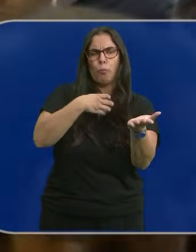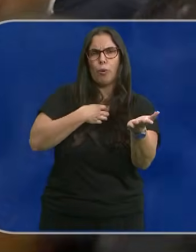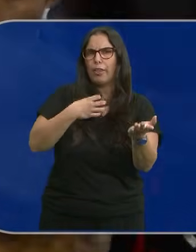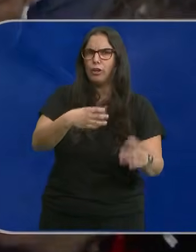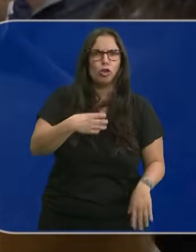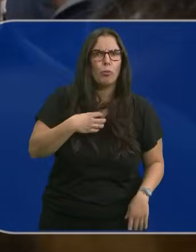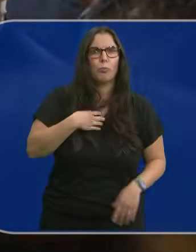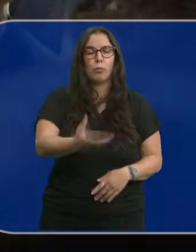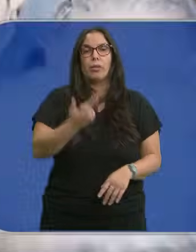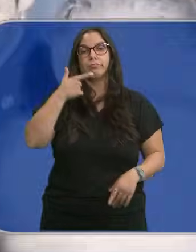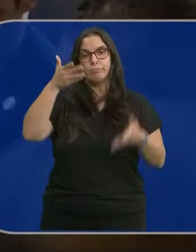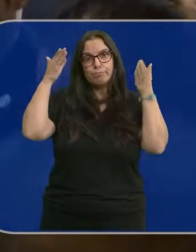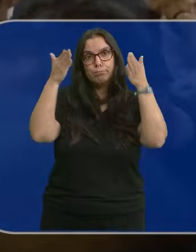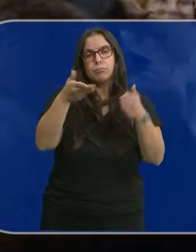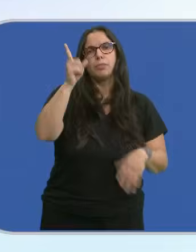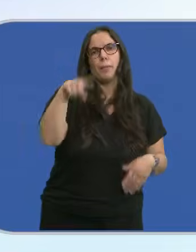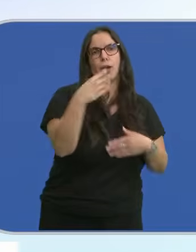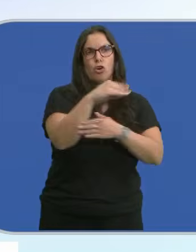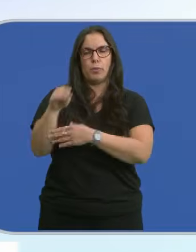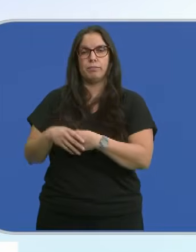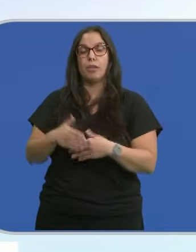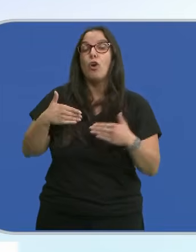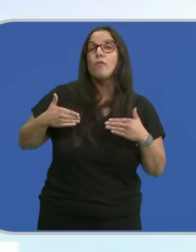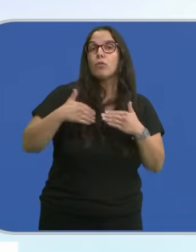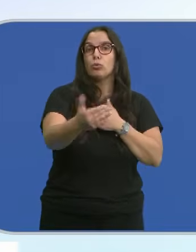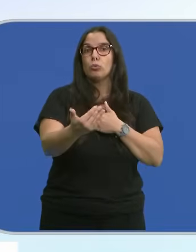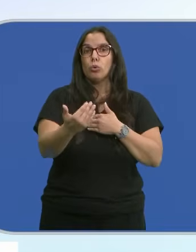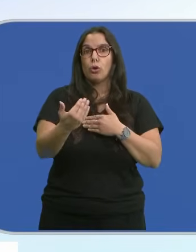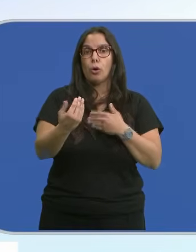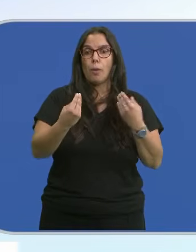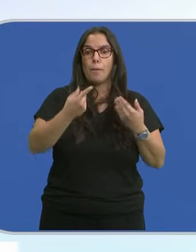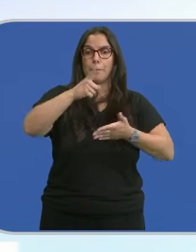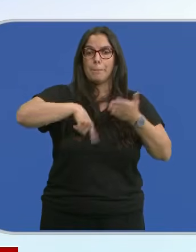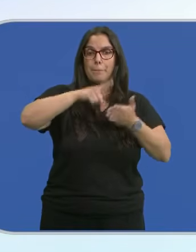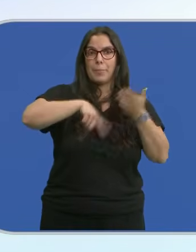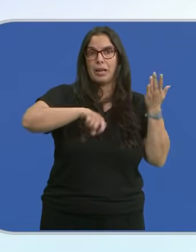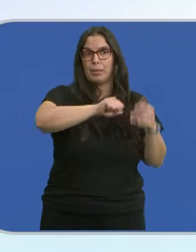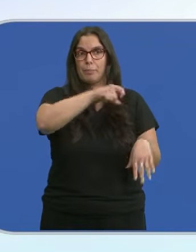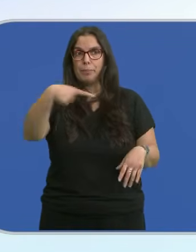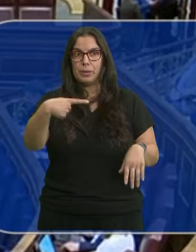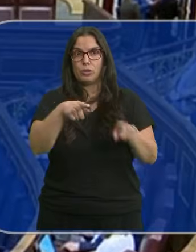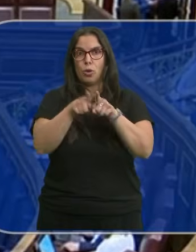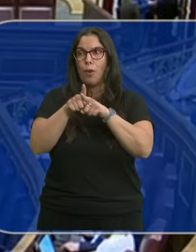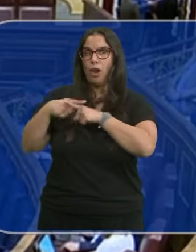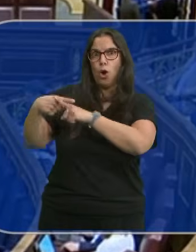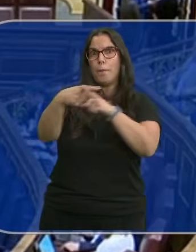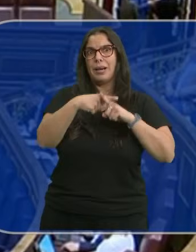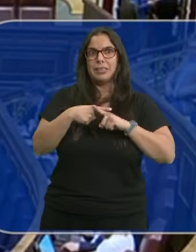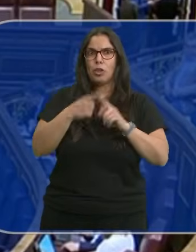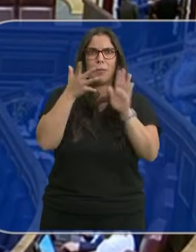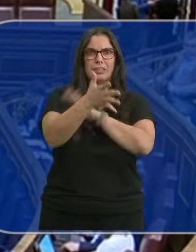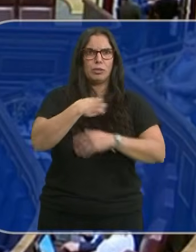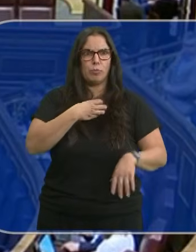poniendo en el foco de esta cuestión a los más jóvenes. El futuro no puede ser vivir en piso de alquiler y balda de nevera compartida. Bastante le